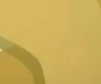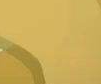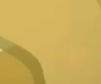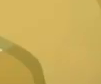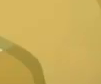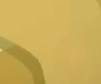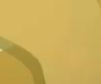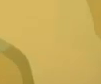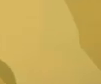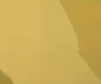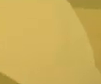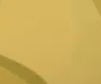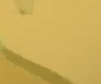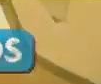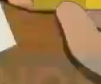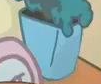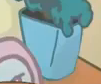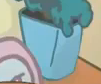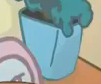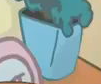Con las manos siempre limpias.